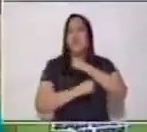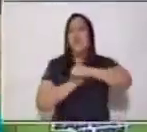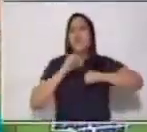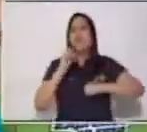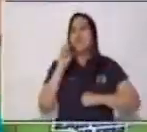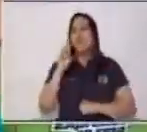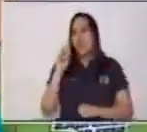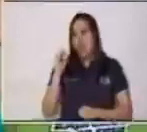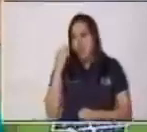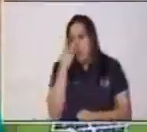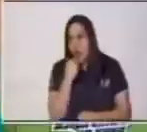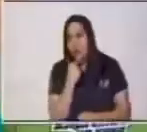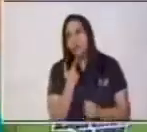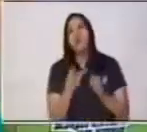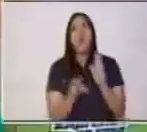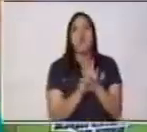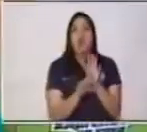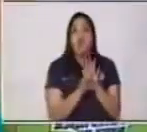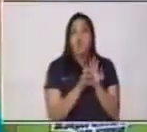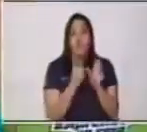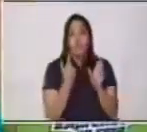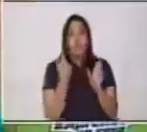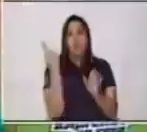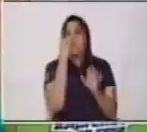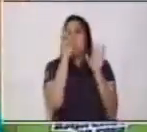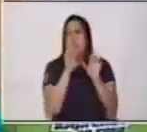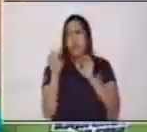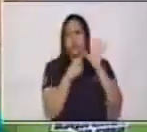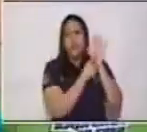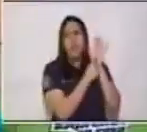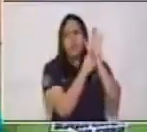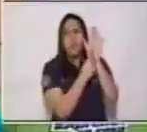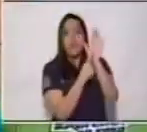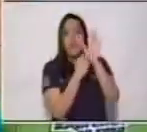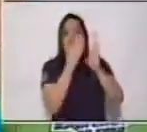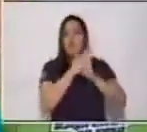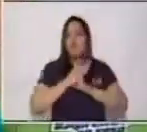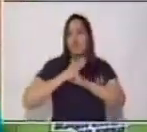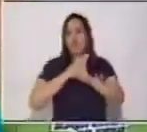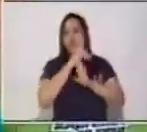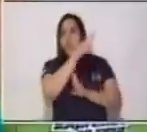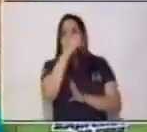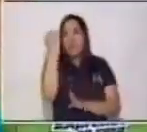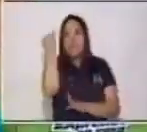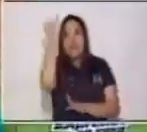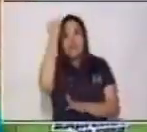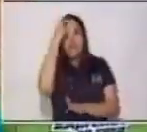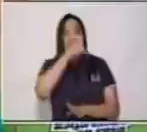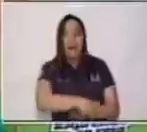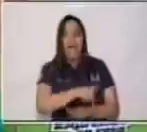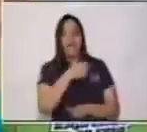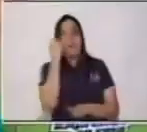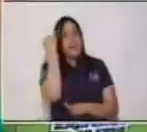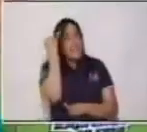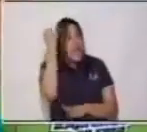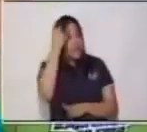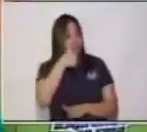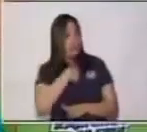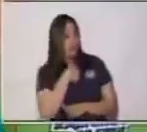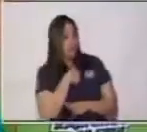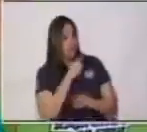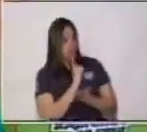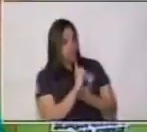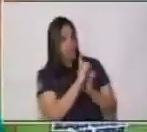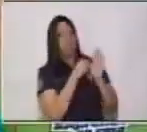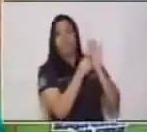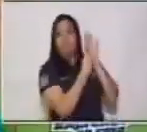cuando alguien expone ideas y trata de defender o busca defender esa idea y probar que la idea que está exponiendo